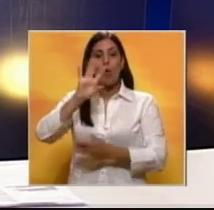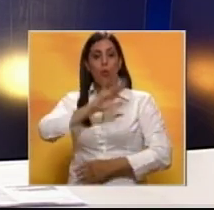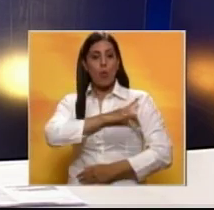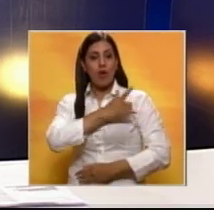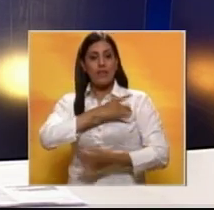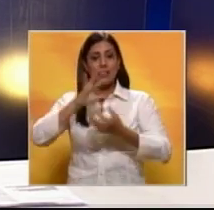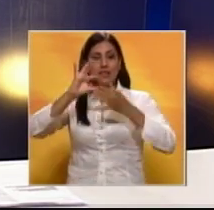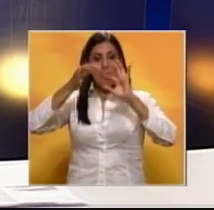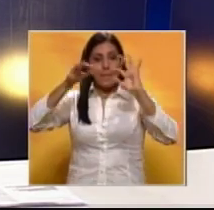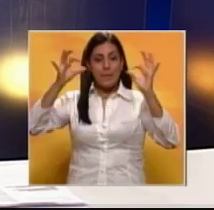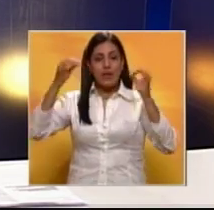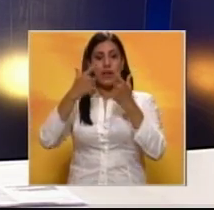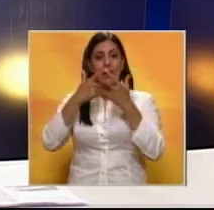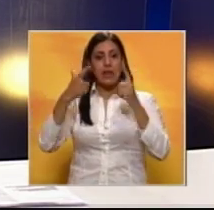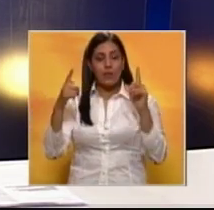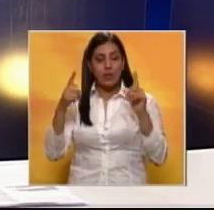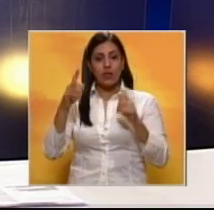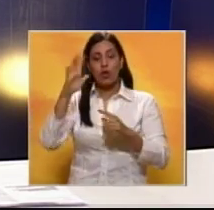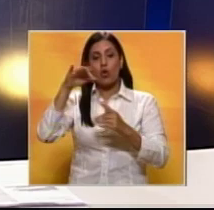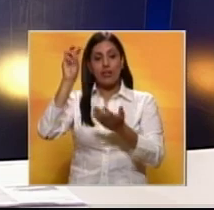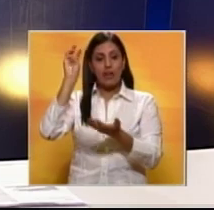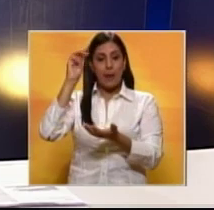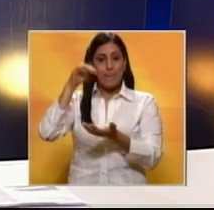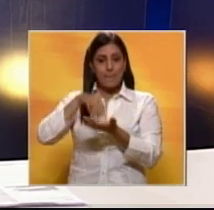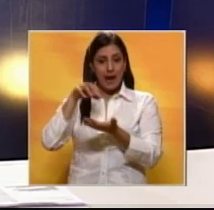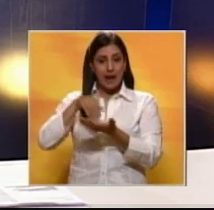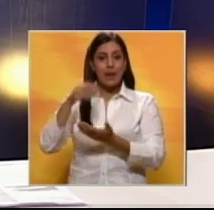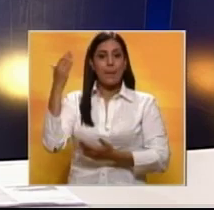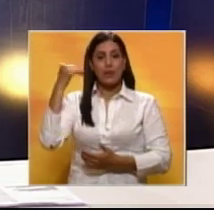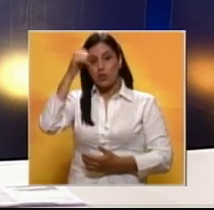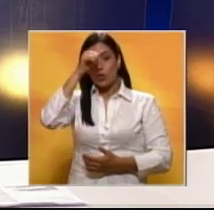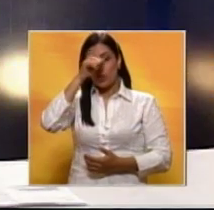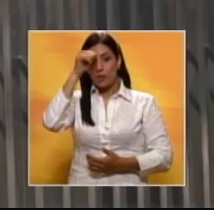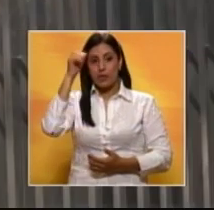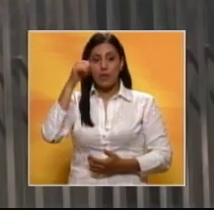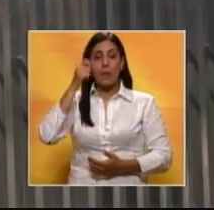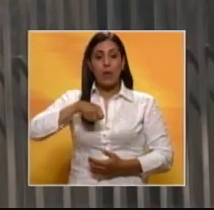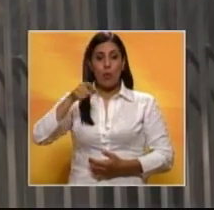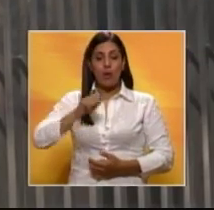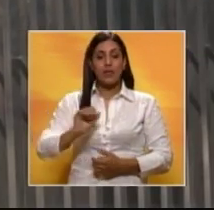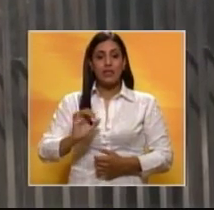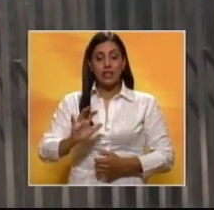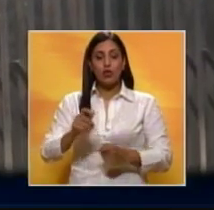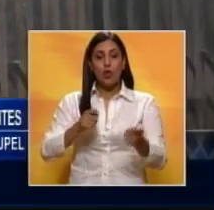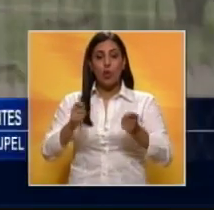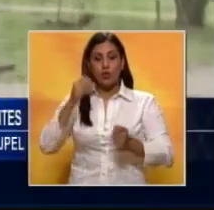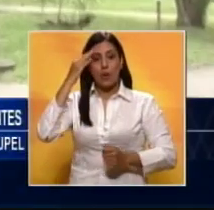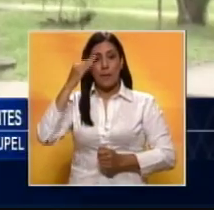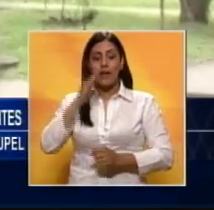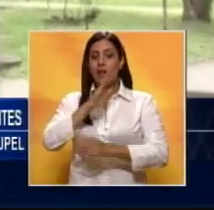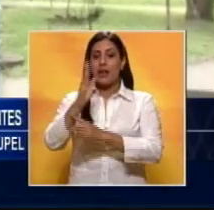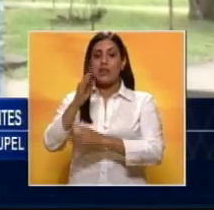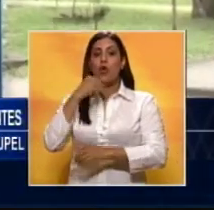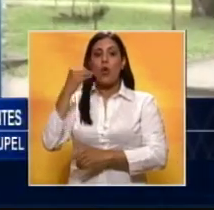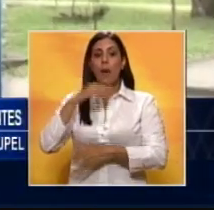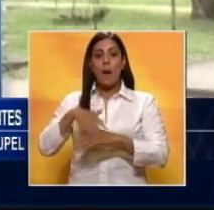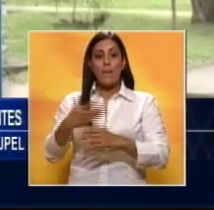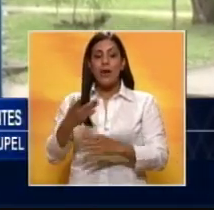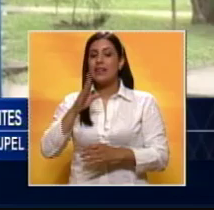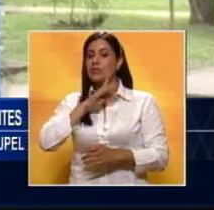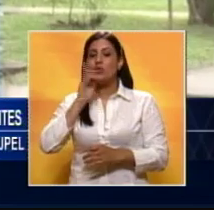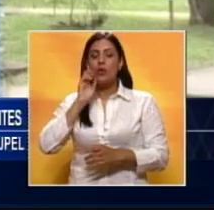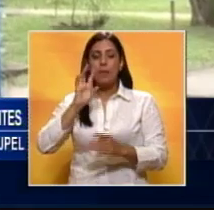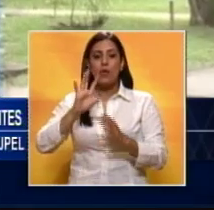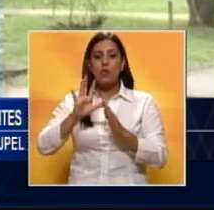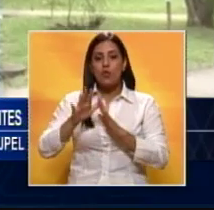Universidad Pedagógica Experimental Libertador UPEL de Maracay el pasado domingo. El juez quinto de control militar imputó a los jóvenes por los delitos